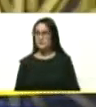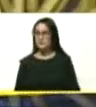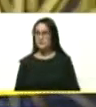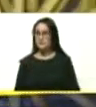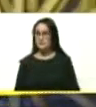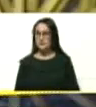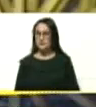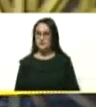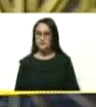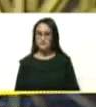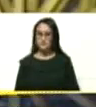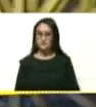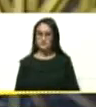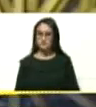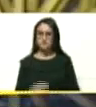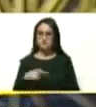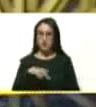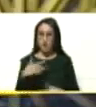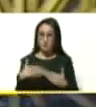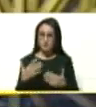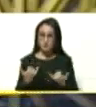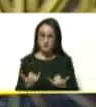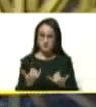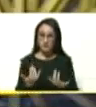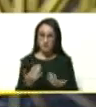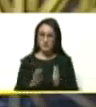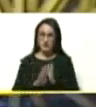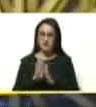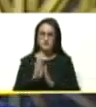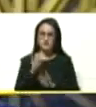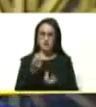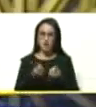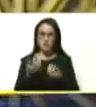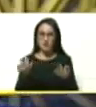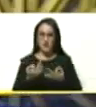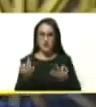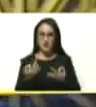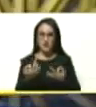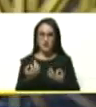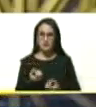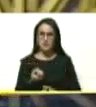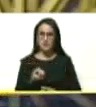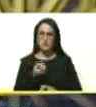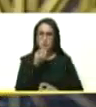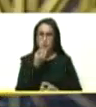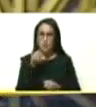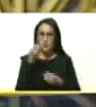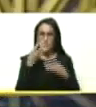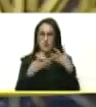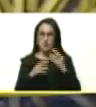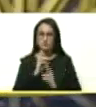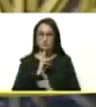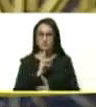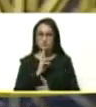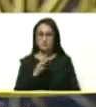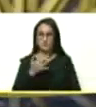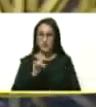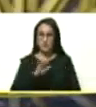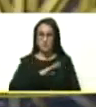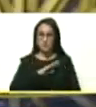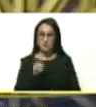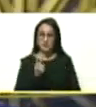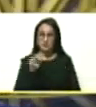precisamente, en eso estamos. En el crecimiento de la economía real. Muy buenos números tiene Venezuela este